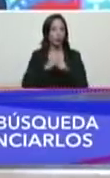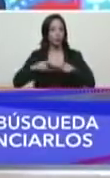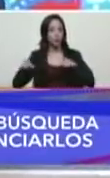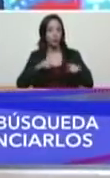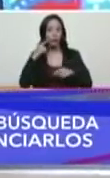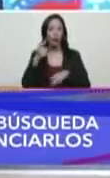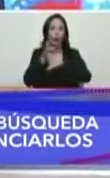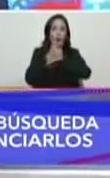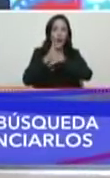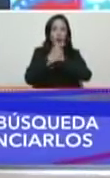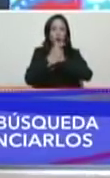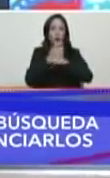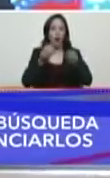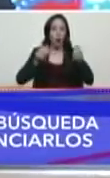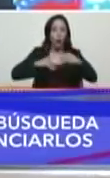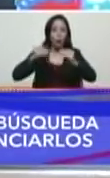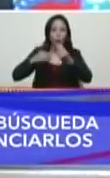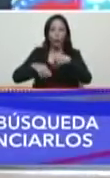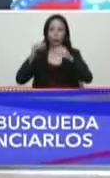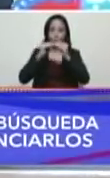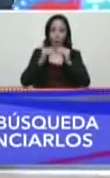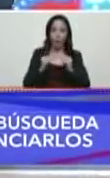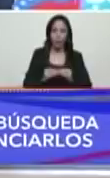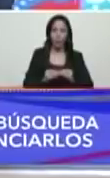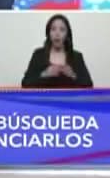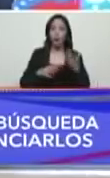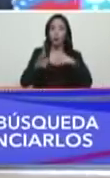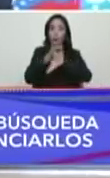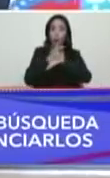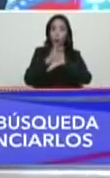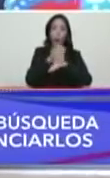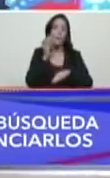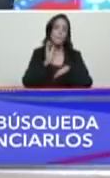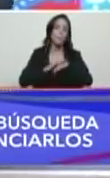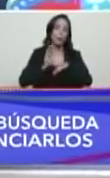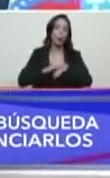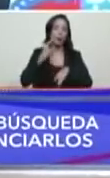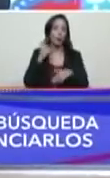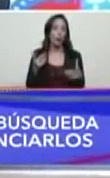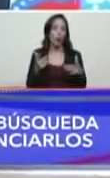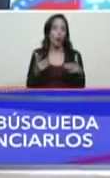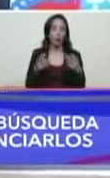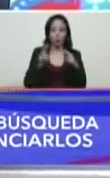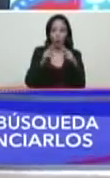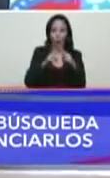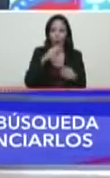todos los gobernadores del país. Porque el gobernador en su región es quien conoce